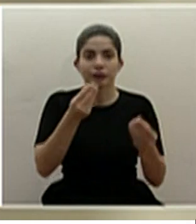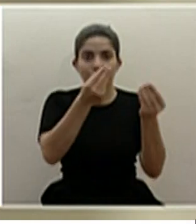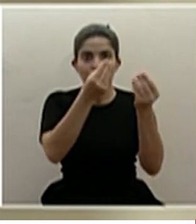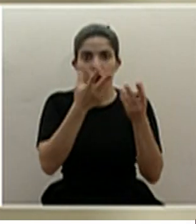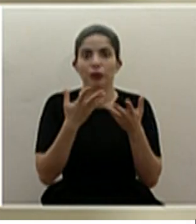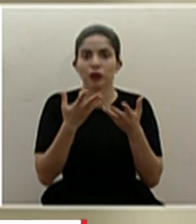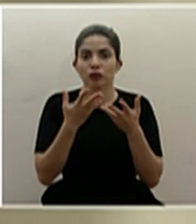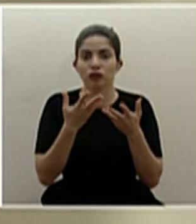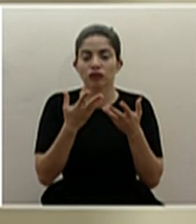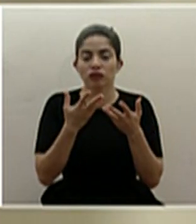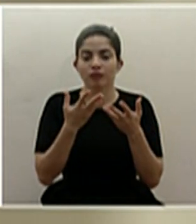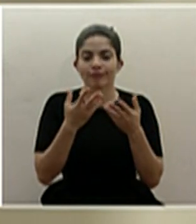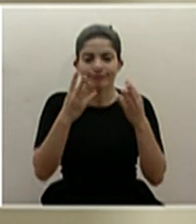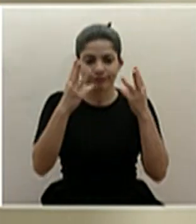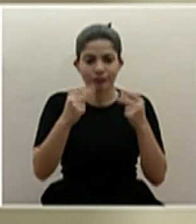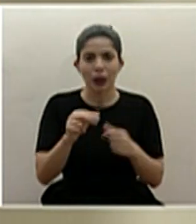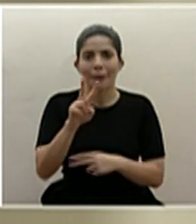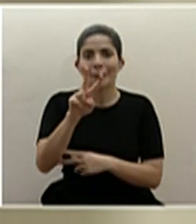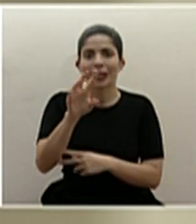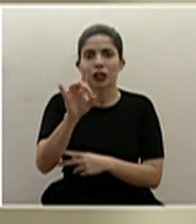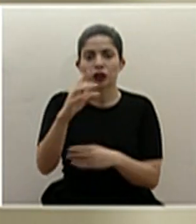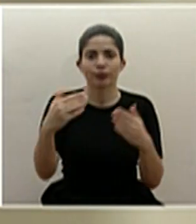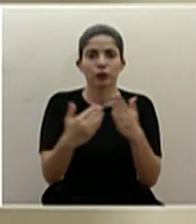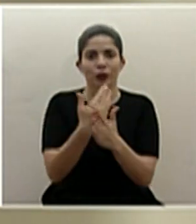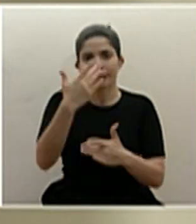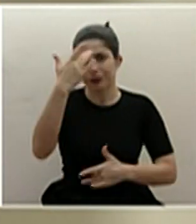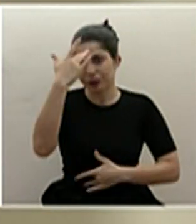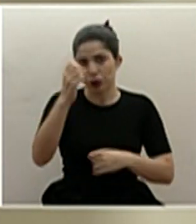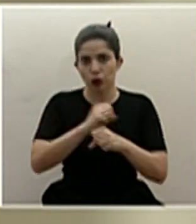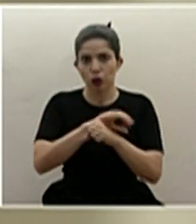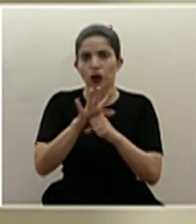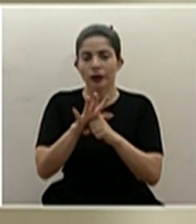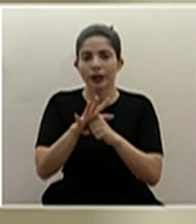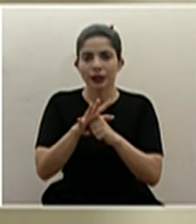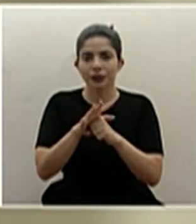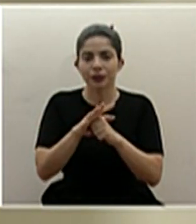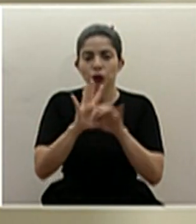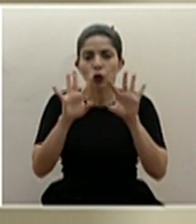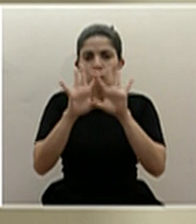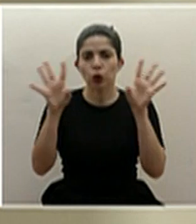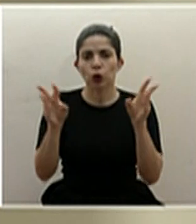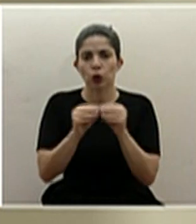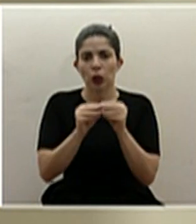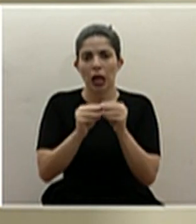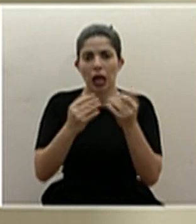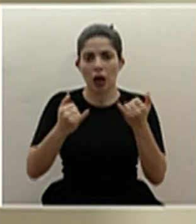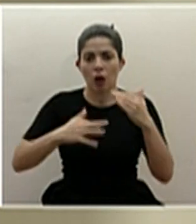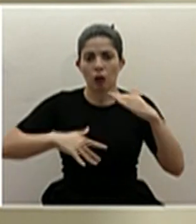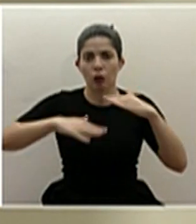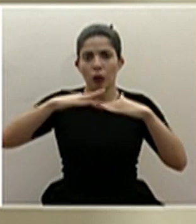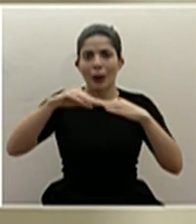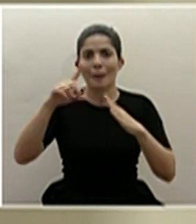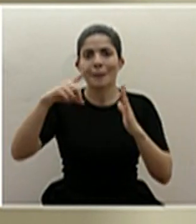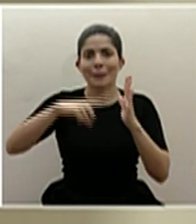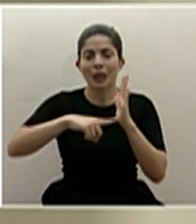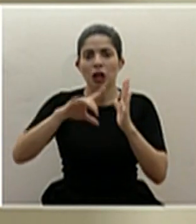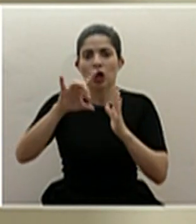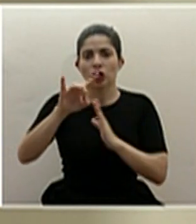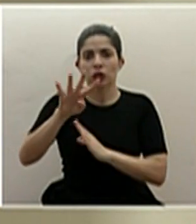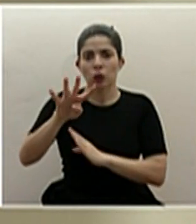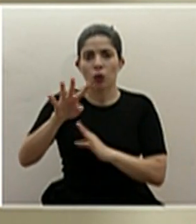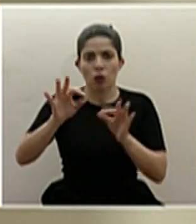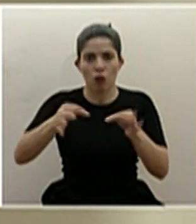balance. Se registran 28 casos nuevos por COVID-19. Un total se alcanza de 1.084